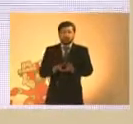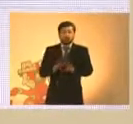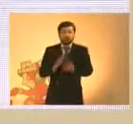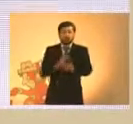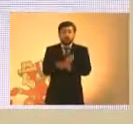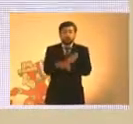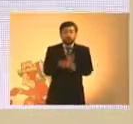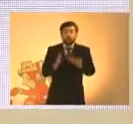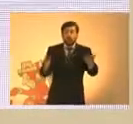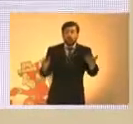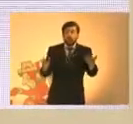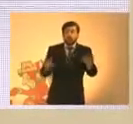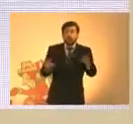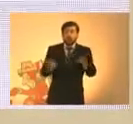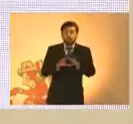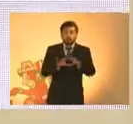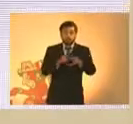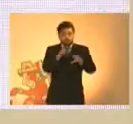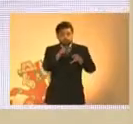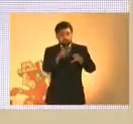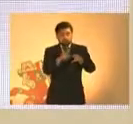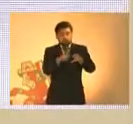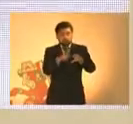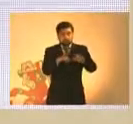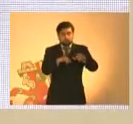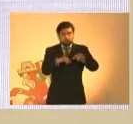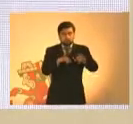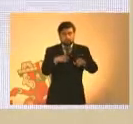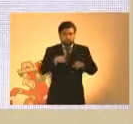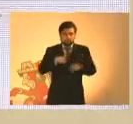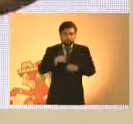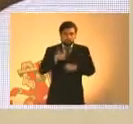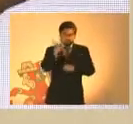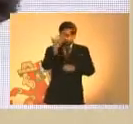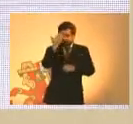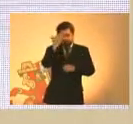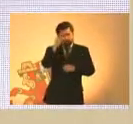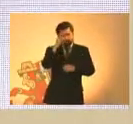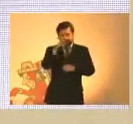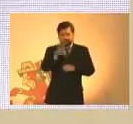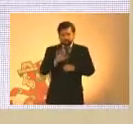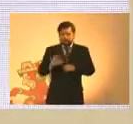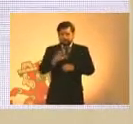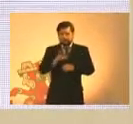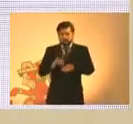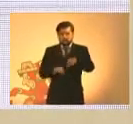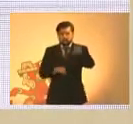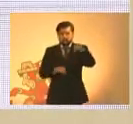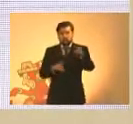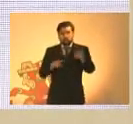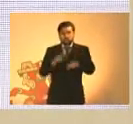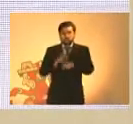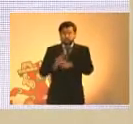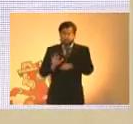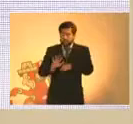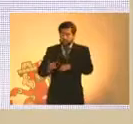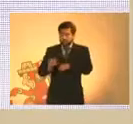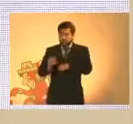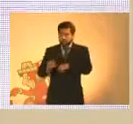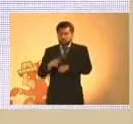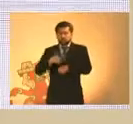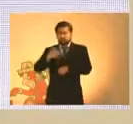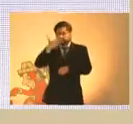y yo soy también de los que desconoce bastante de la historia del norte pero la historia hemos tratado de estudiarla bueno pues